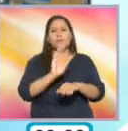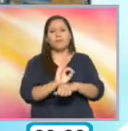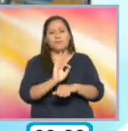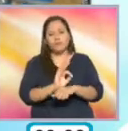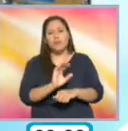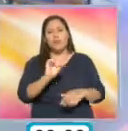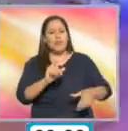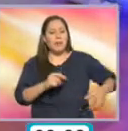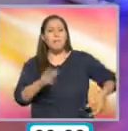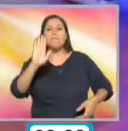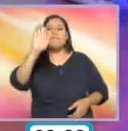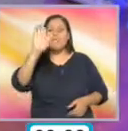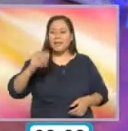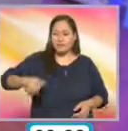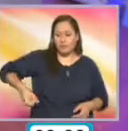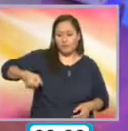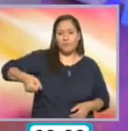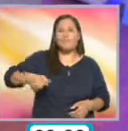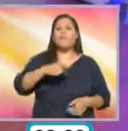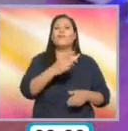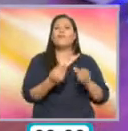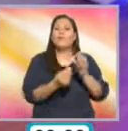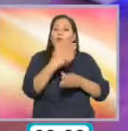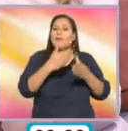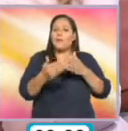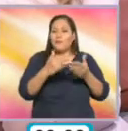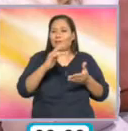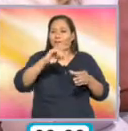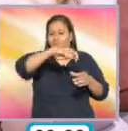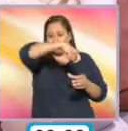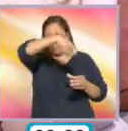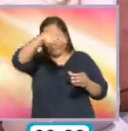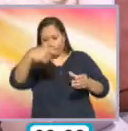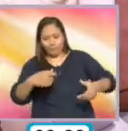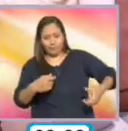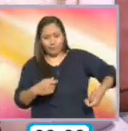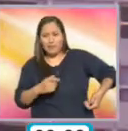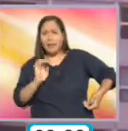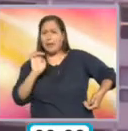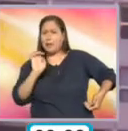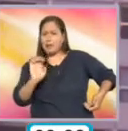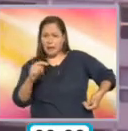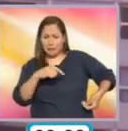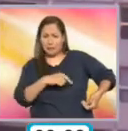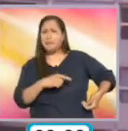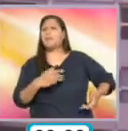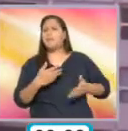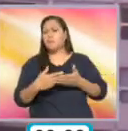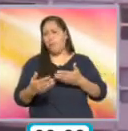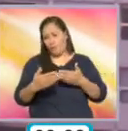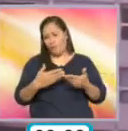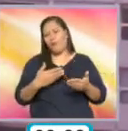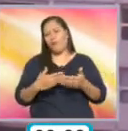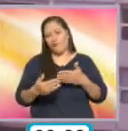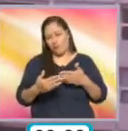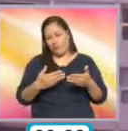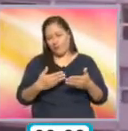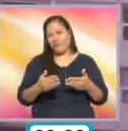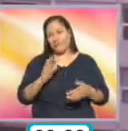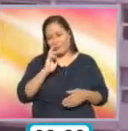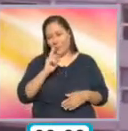portafolio moderno. Exactamente. La verdad es que como se ve un portafolio. muy elegante. Se ve muy Sí, bien. se ve súper bien y se ve mucho más de moda, ¿no? Que traer